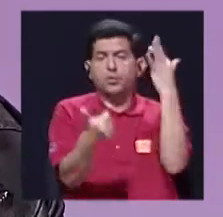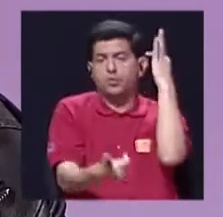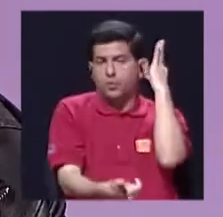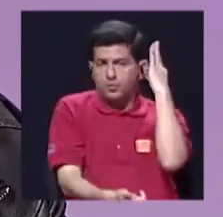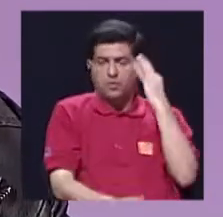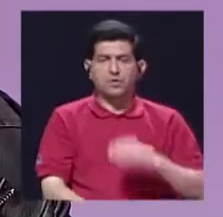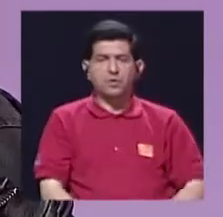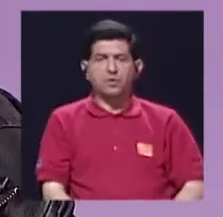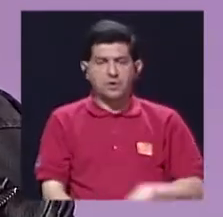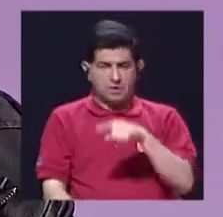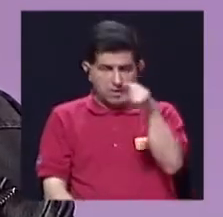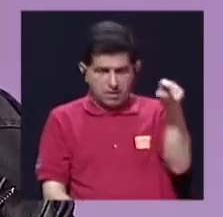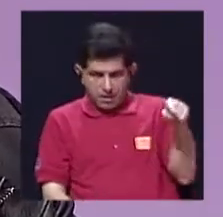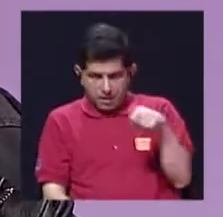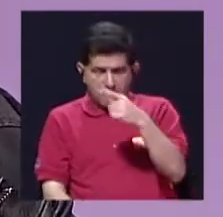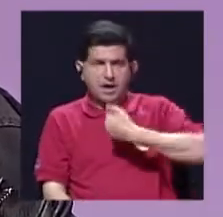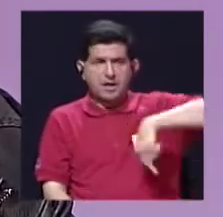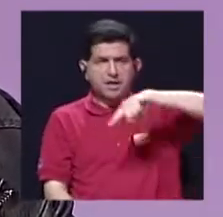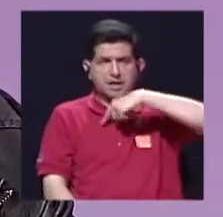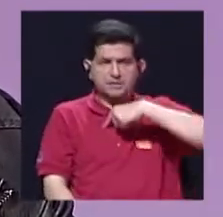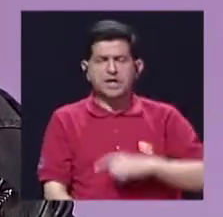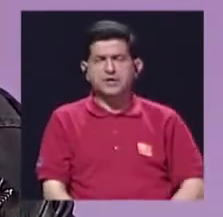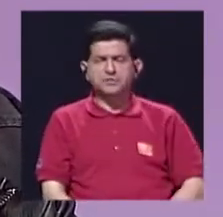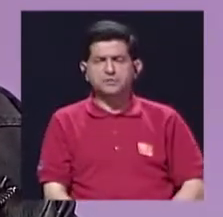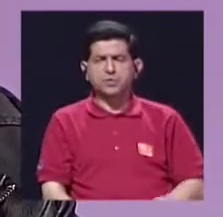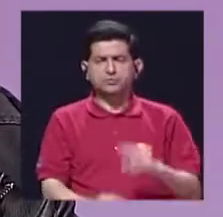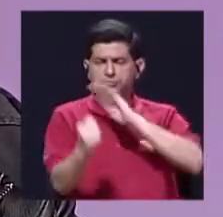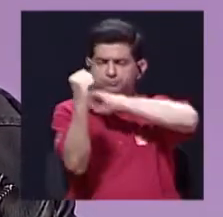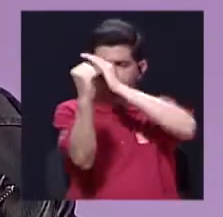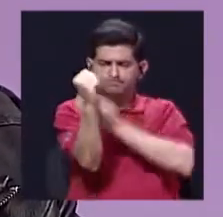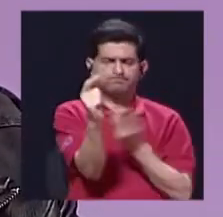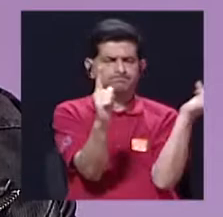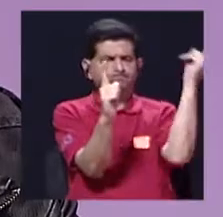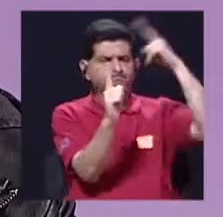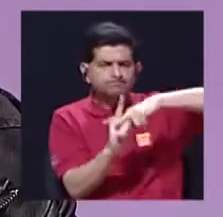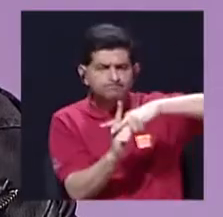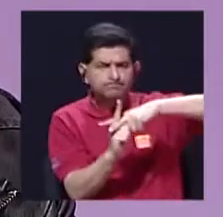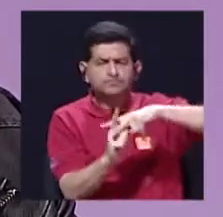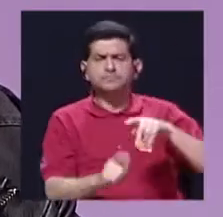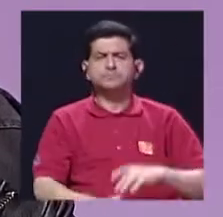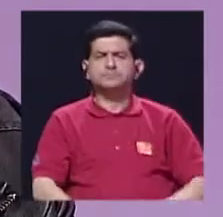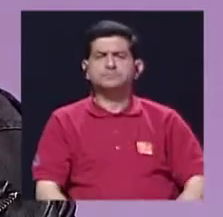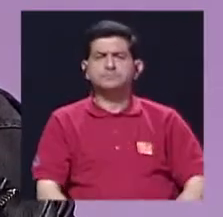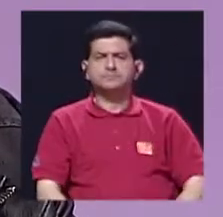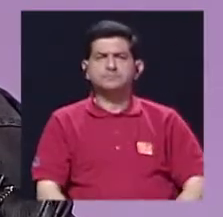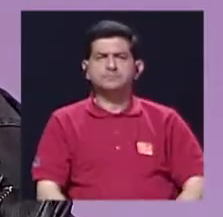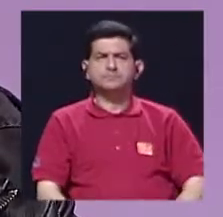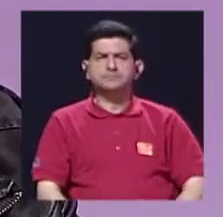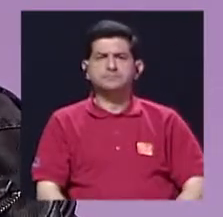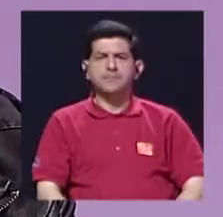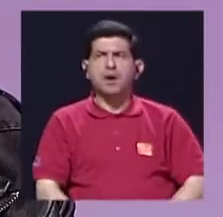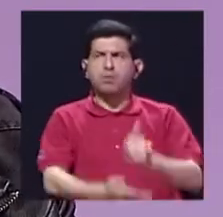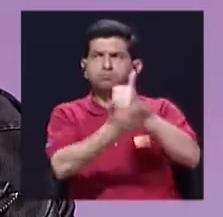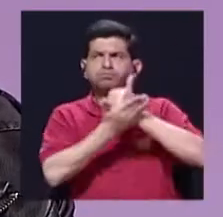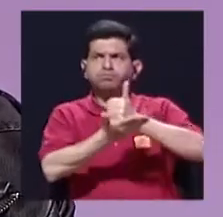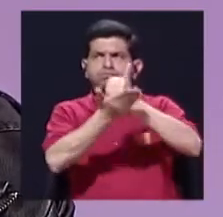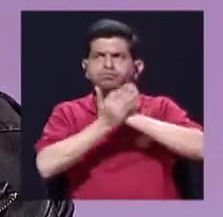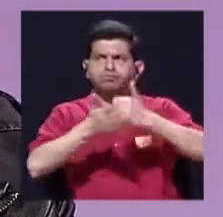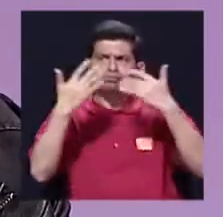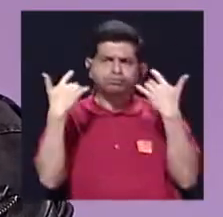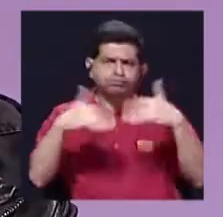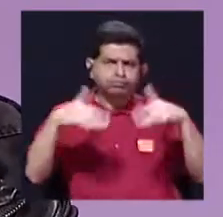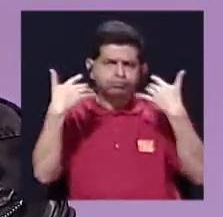mujeres nos empoderamos y nos ayudaron mucho